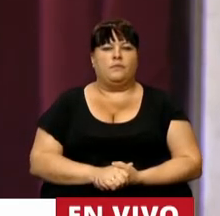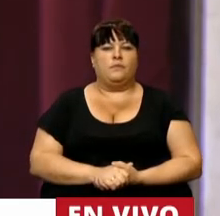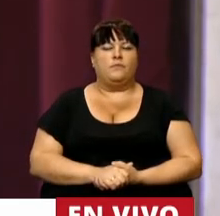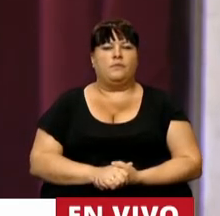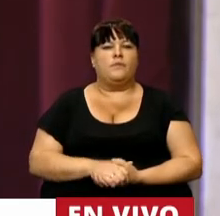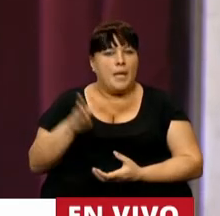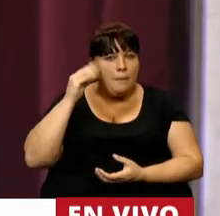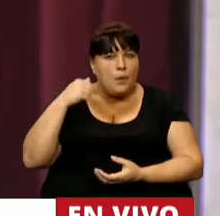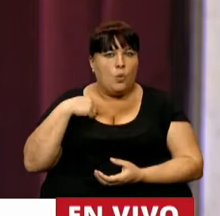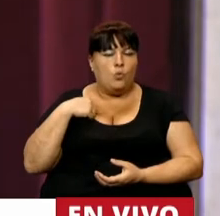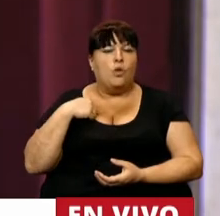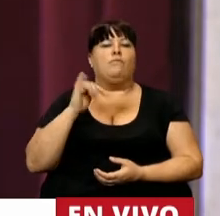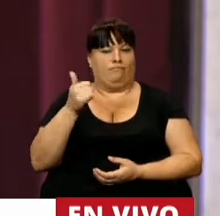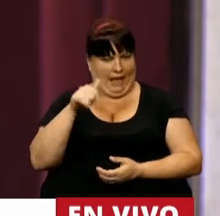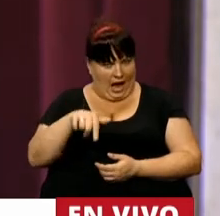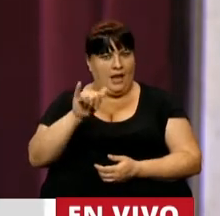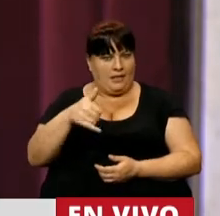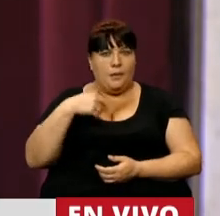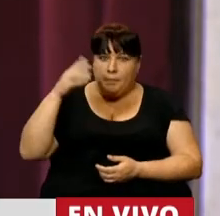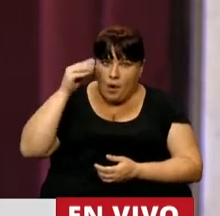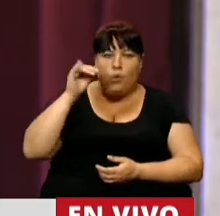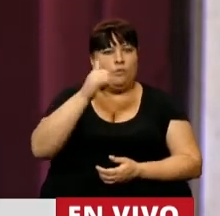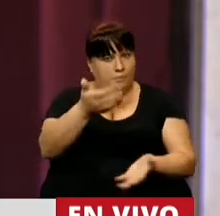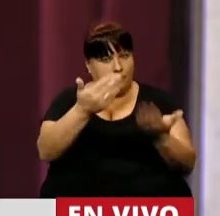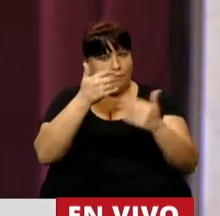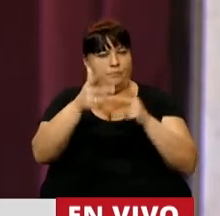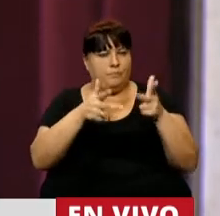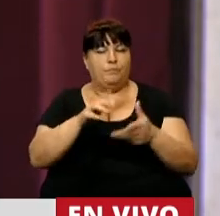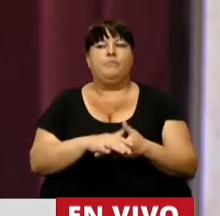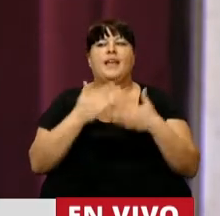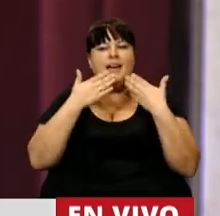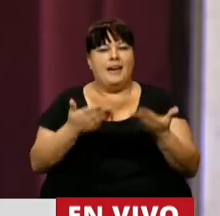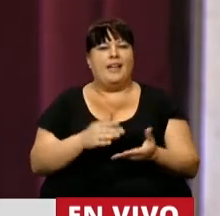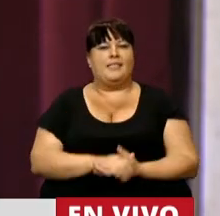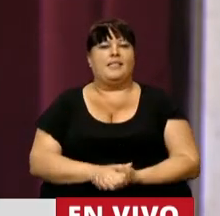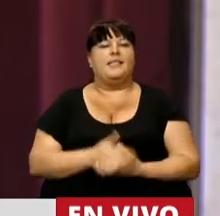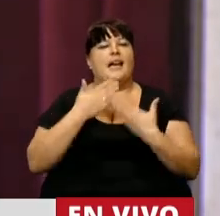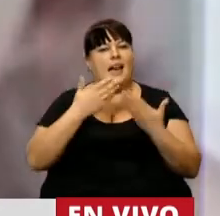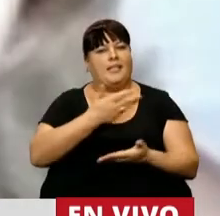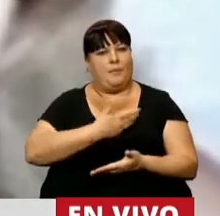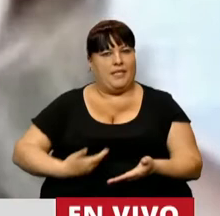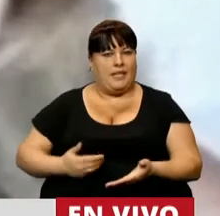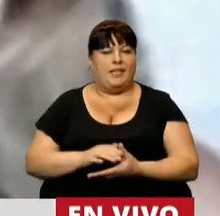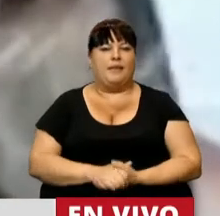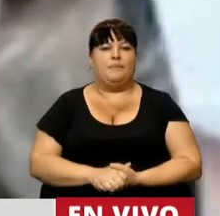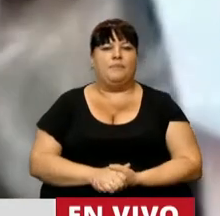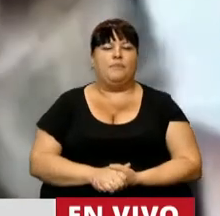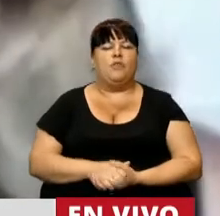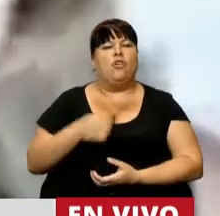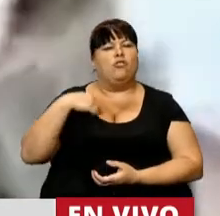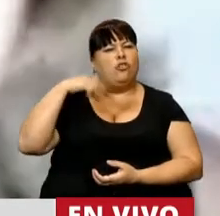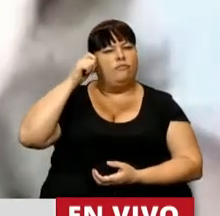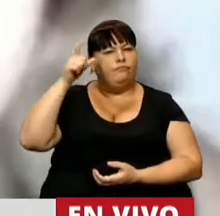escucha ahora esto ahora sigue adelante gracias señor presidente yo me